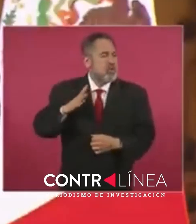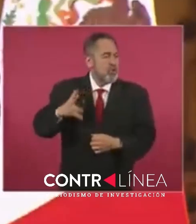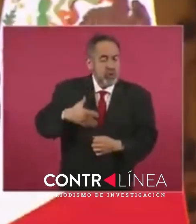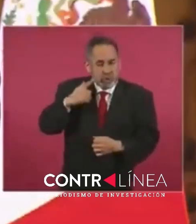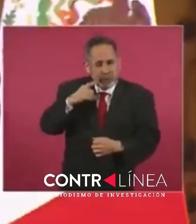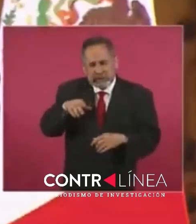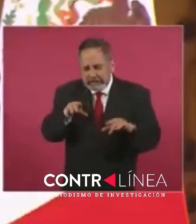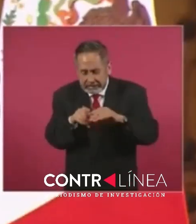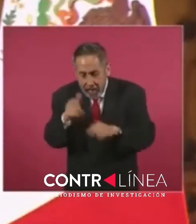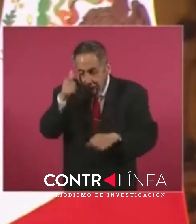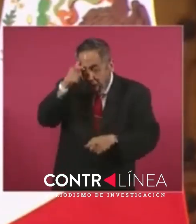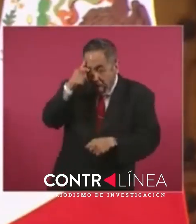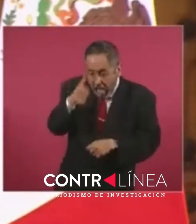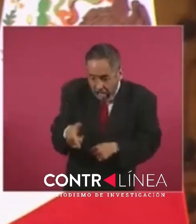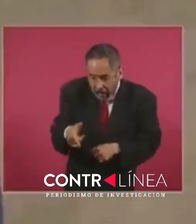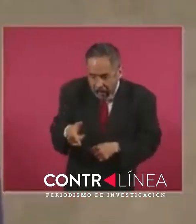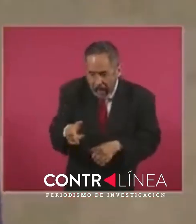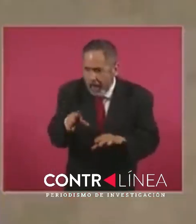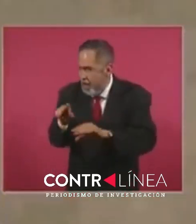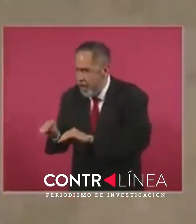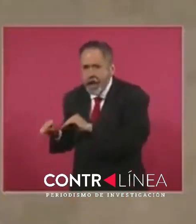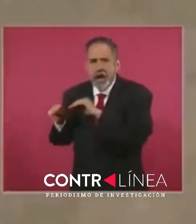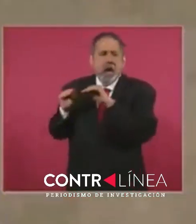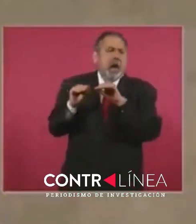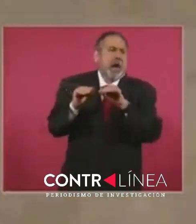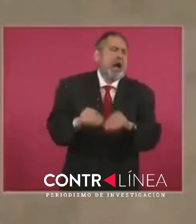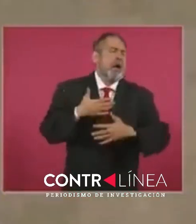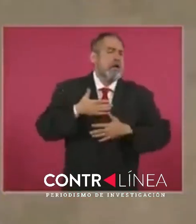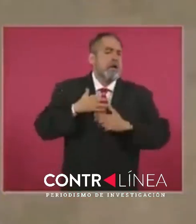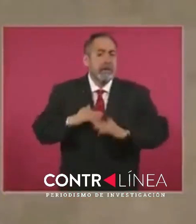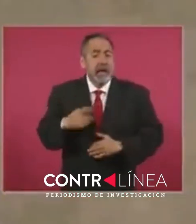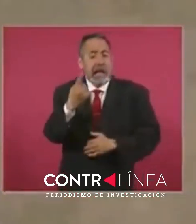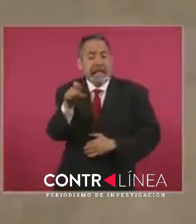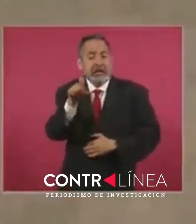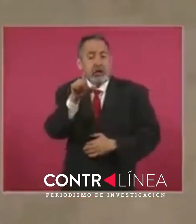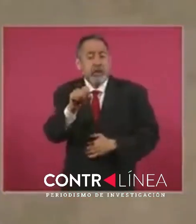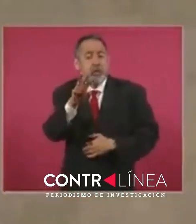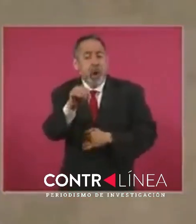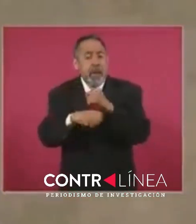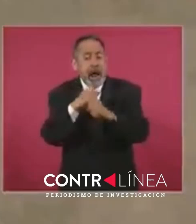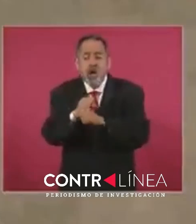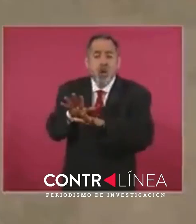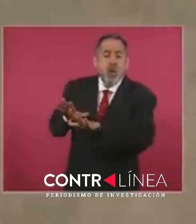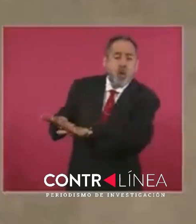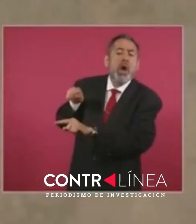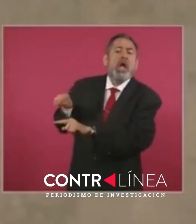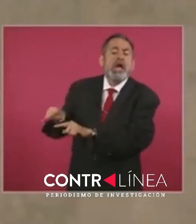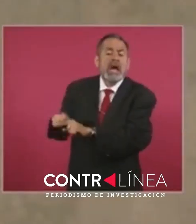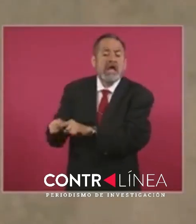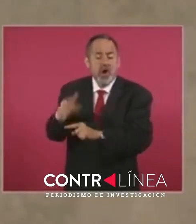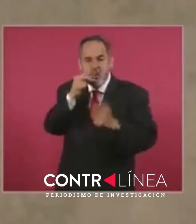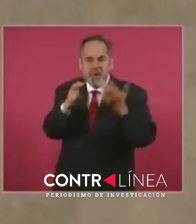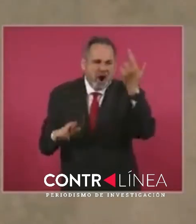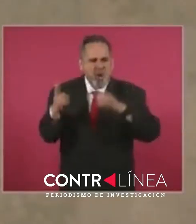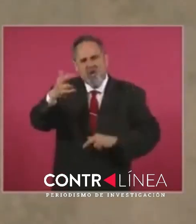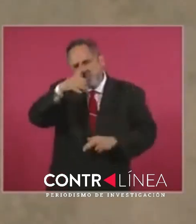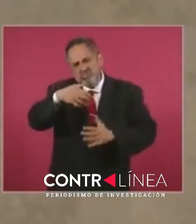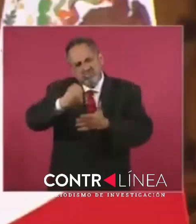y trasladado a nuestro país, luego de 129 años, los restos del